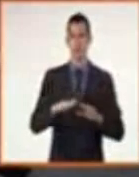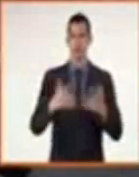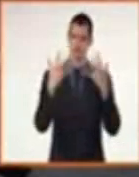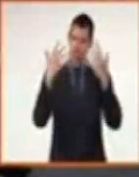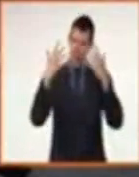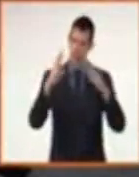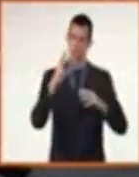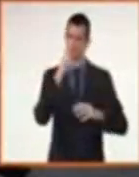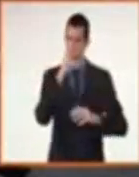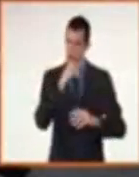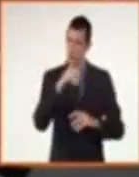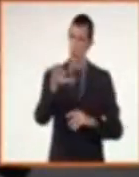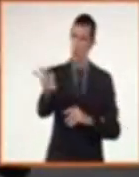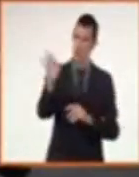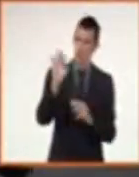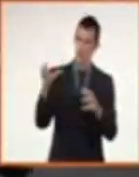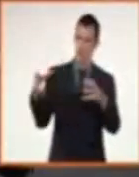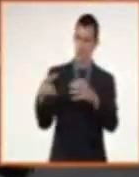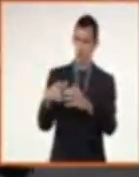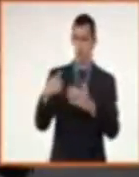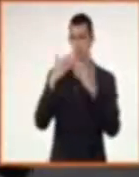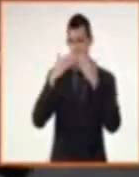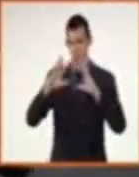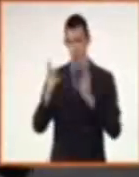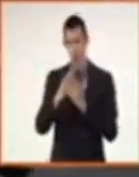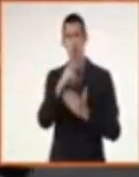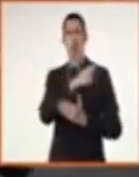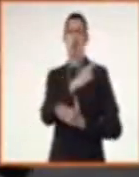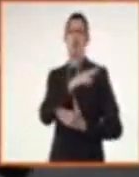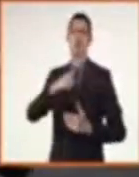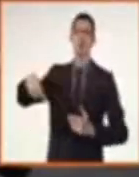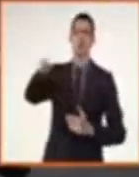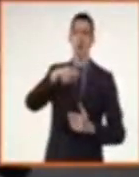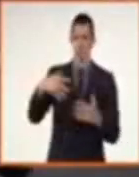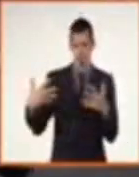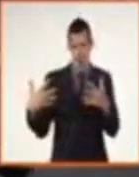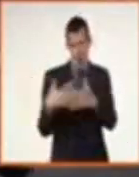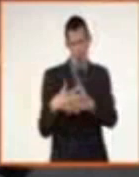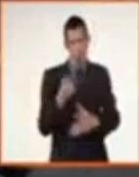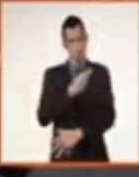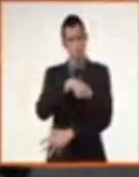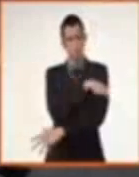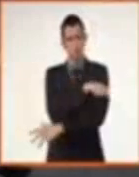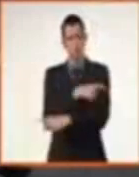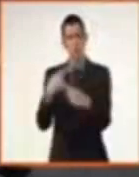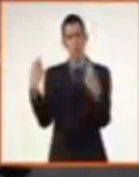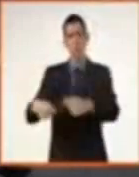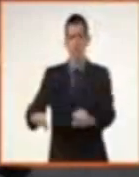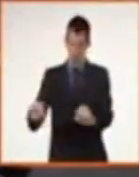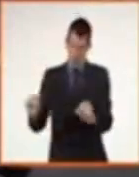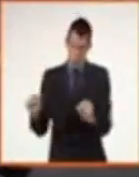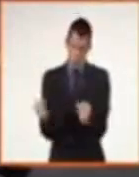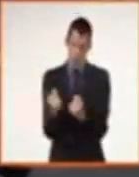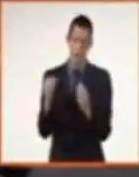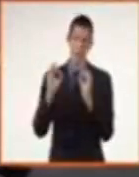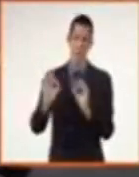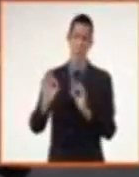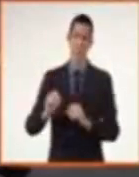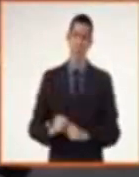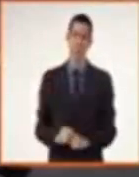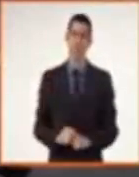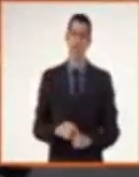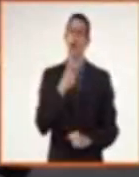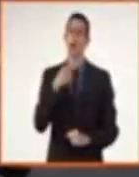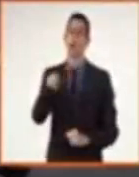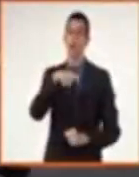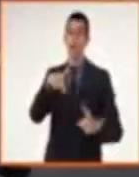la elección, Arlín, dio claves de lo que se puede hacer. Estamos enfrentando una asamblea con más jóvenes, una asamblea con más mujeres, una asamblea